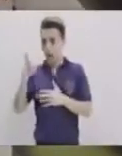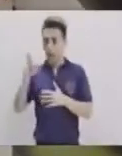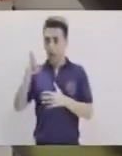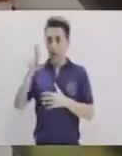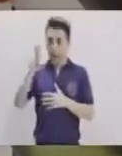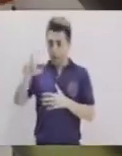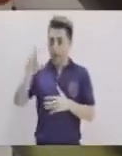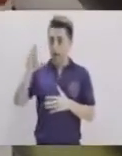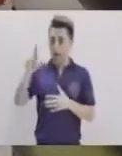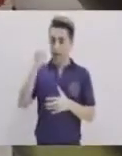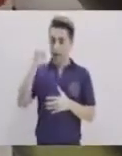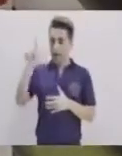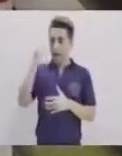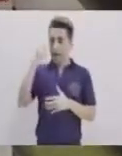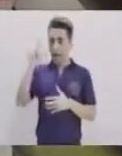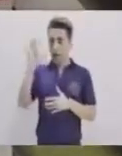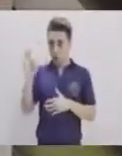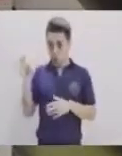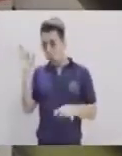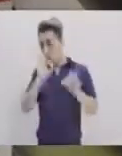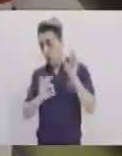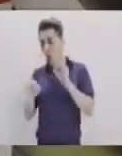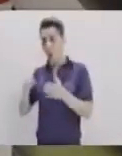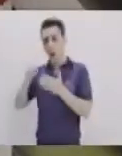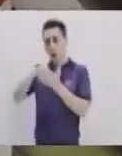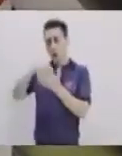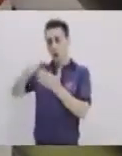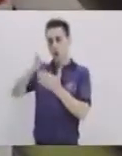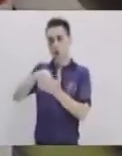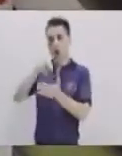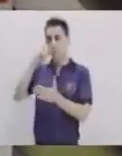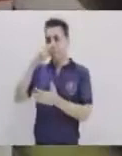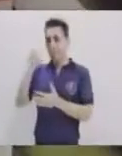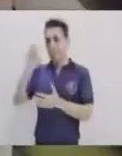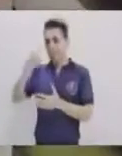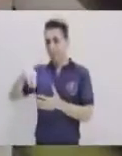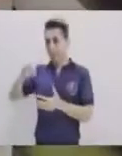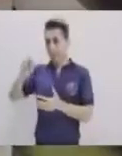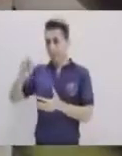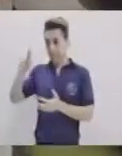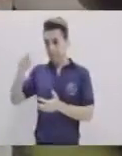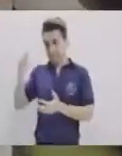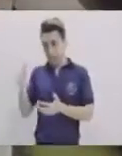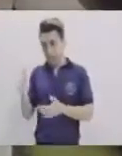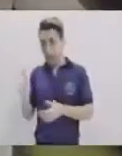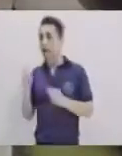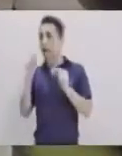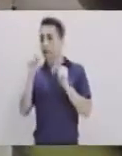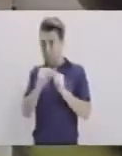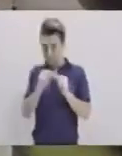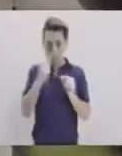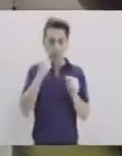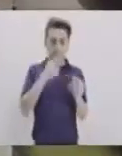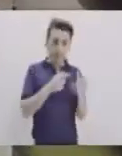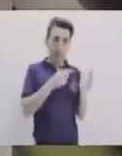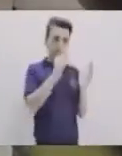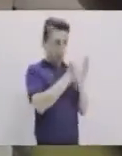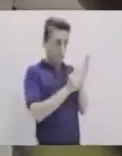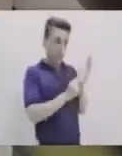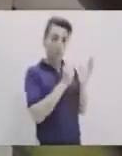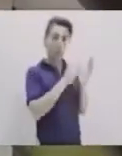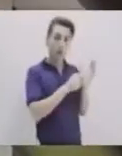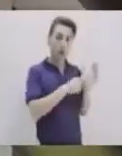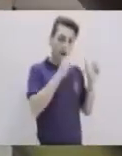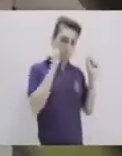acrílica o pintura o témpera que nos puedan ayudar, ¿verdad? En su momento. Bueno, este es un diseño específicamente que me va a